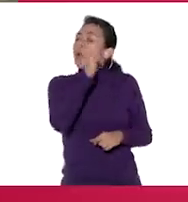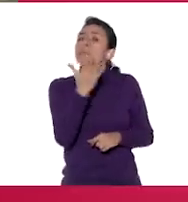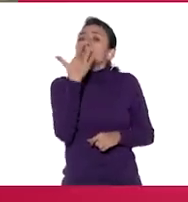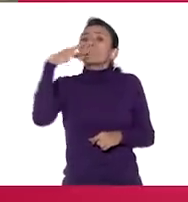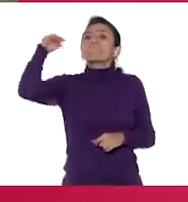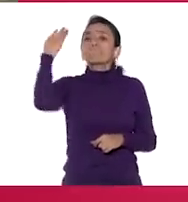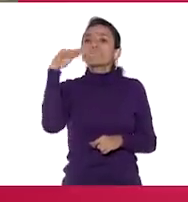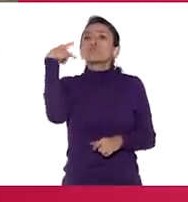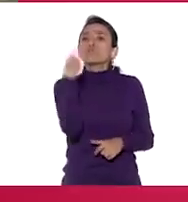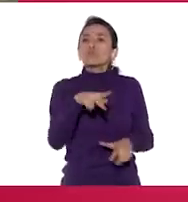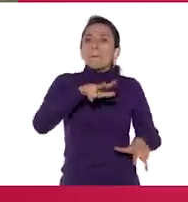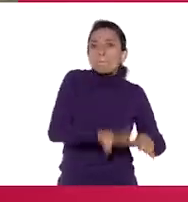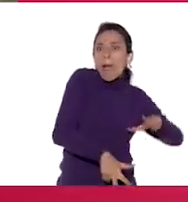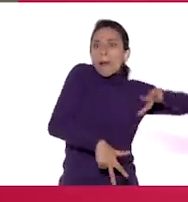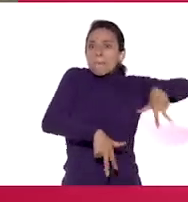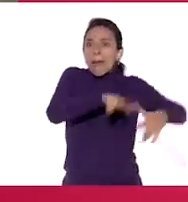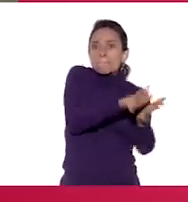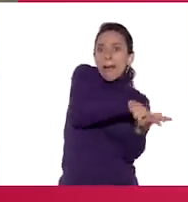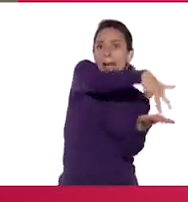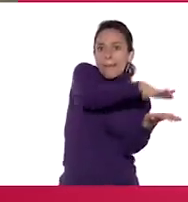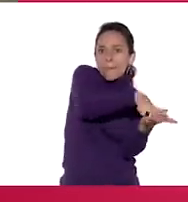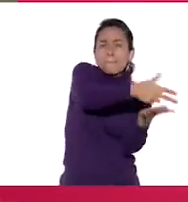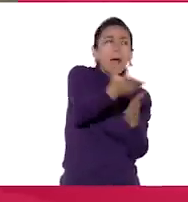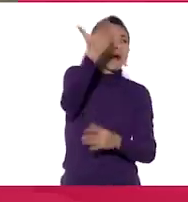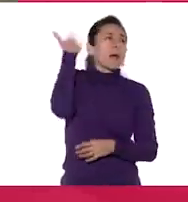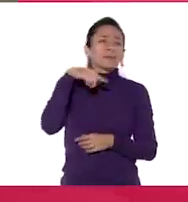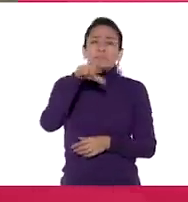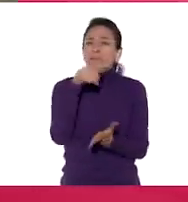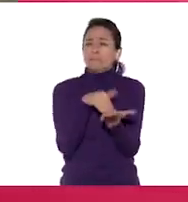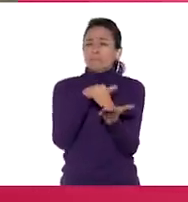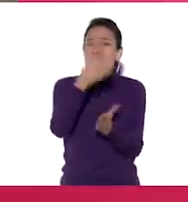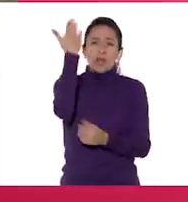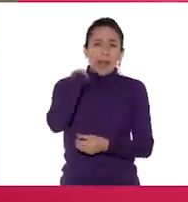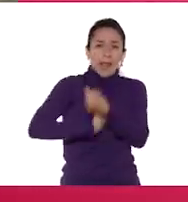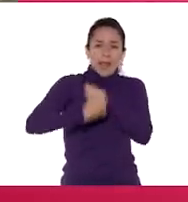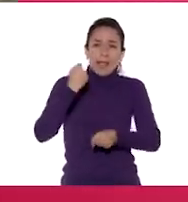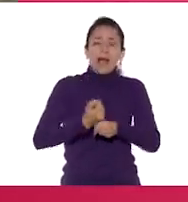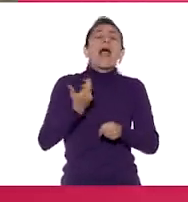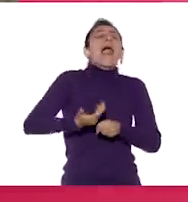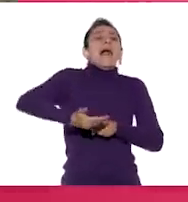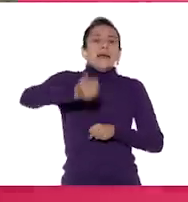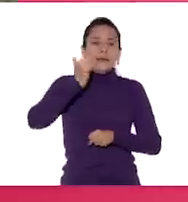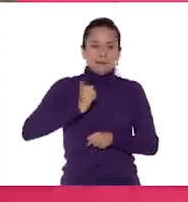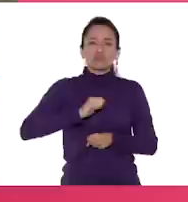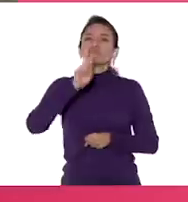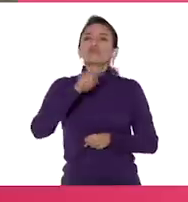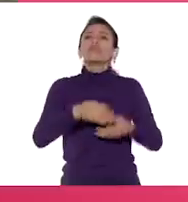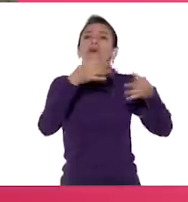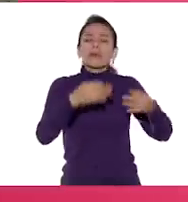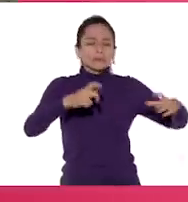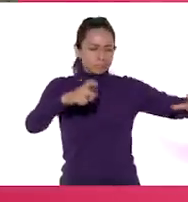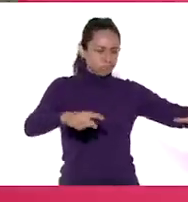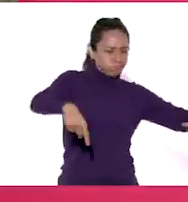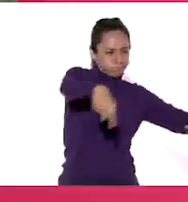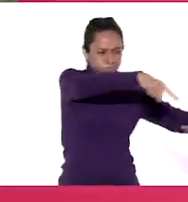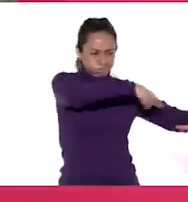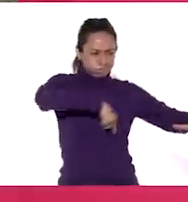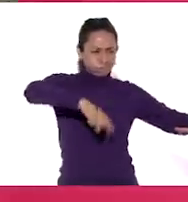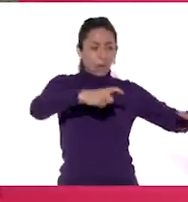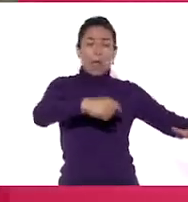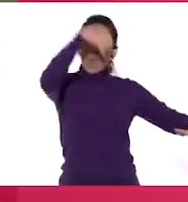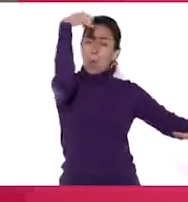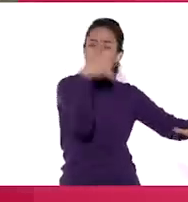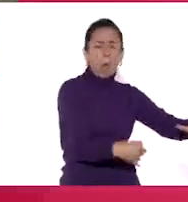hace 70 millones de años, era el fondo de un cuerpo de agua con muy poca